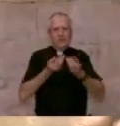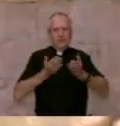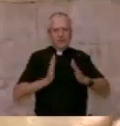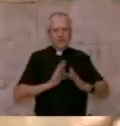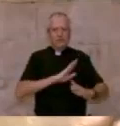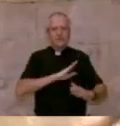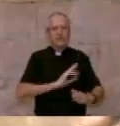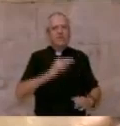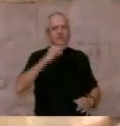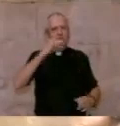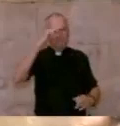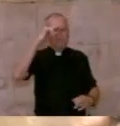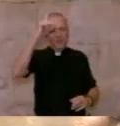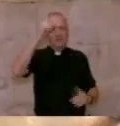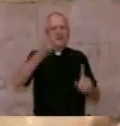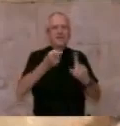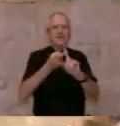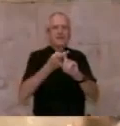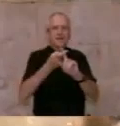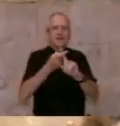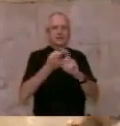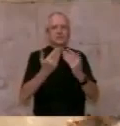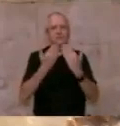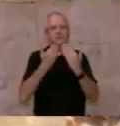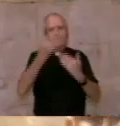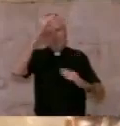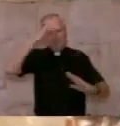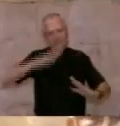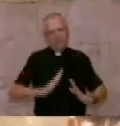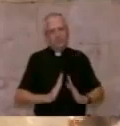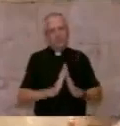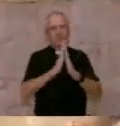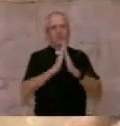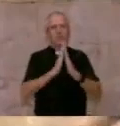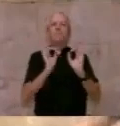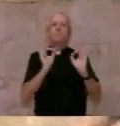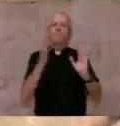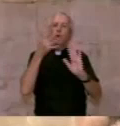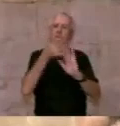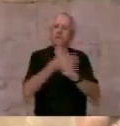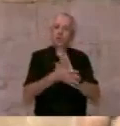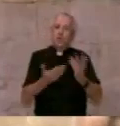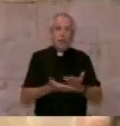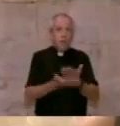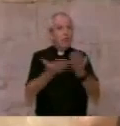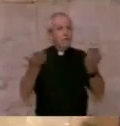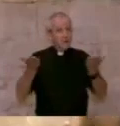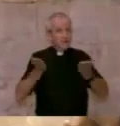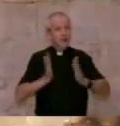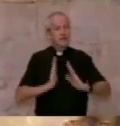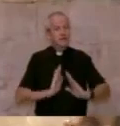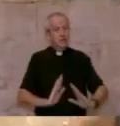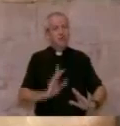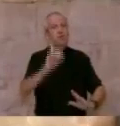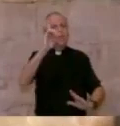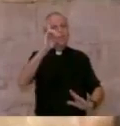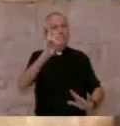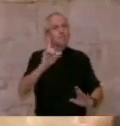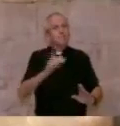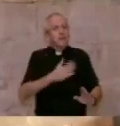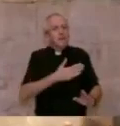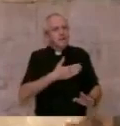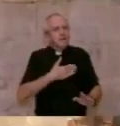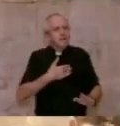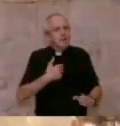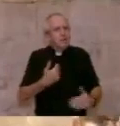Padre y hermanos suyos en el Espíritu Santo. Por eso, con la confianza de Hijo, me atrevo a cerrar